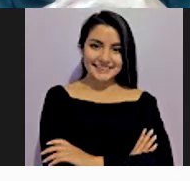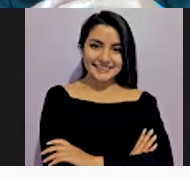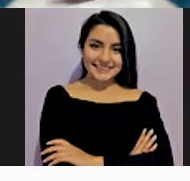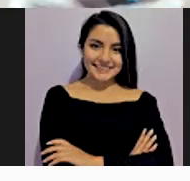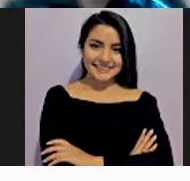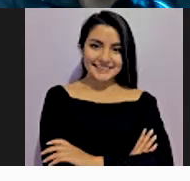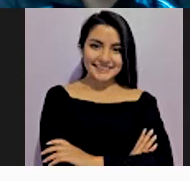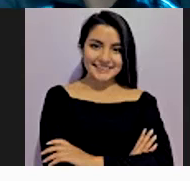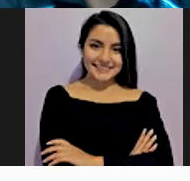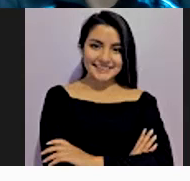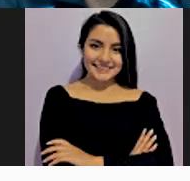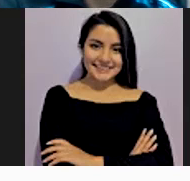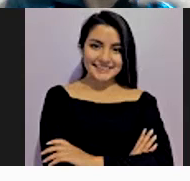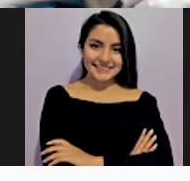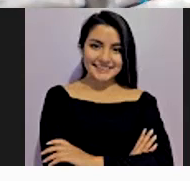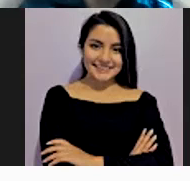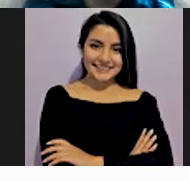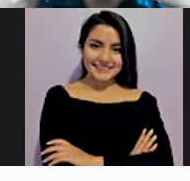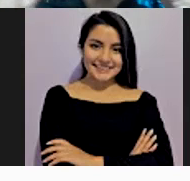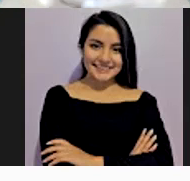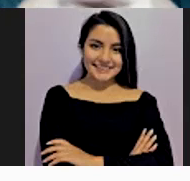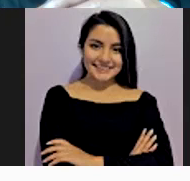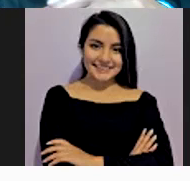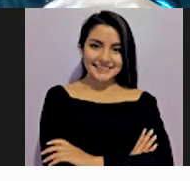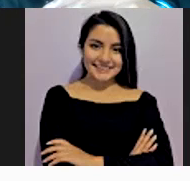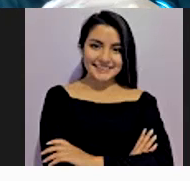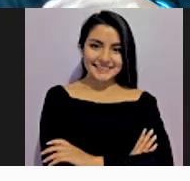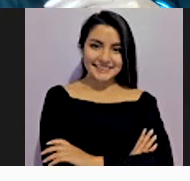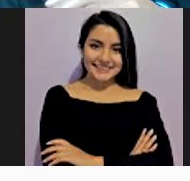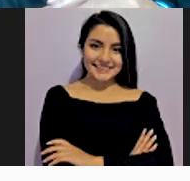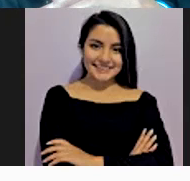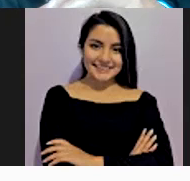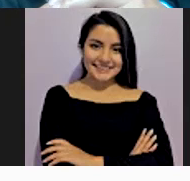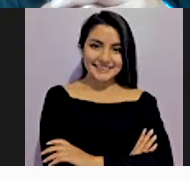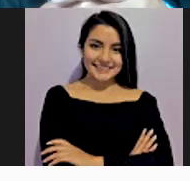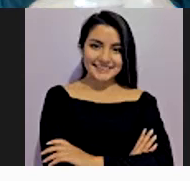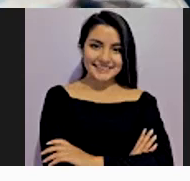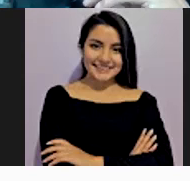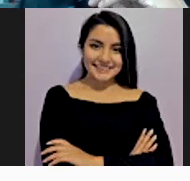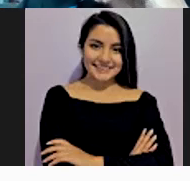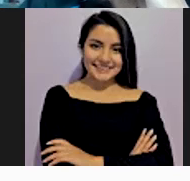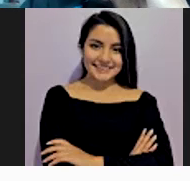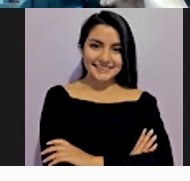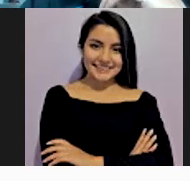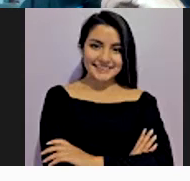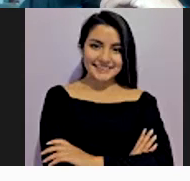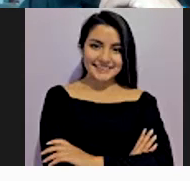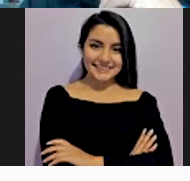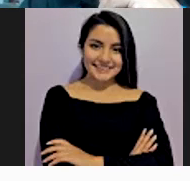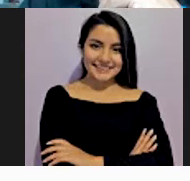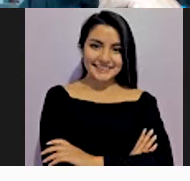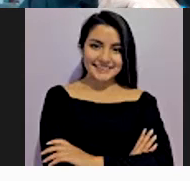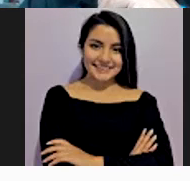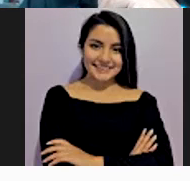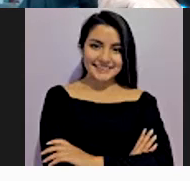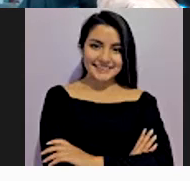Son asunciones que ellos trabajan, en este caso, para tener su fórmula o en este caso la distribución, digamos, en el caso de